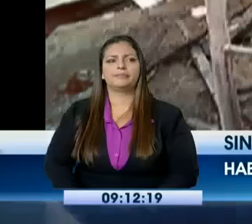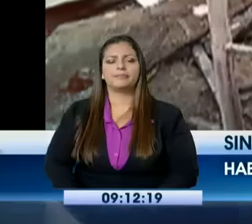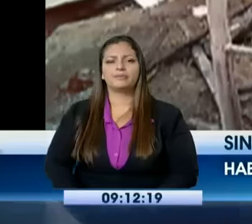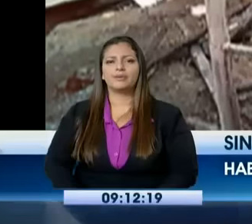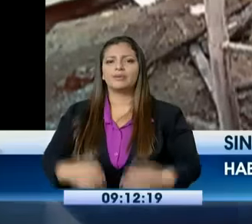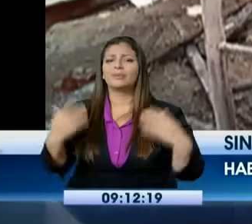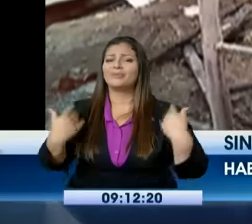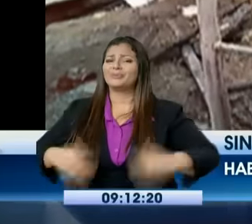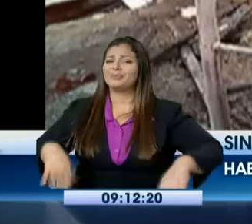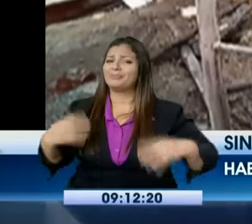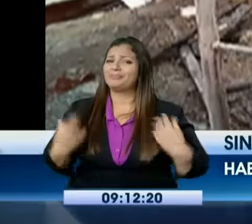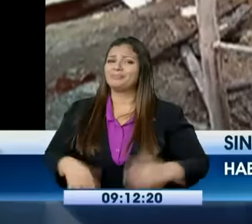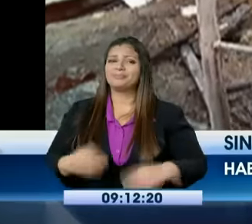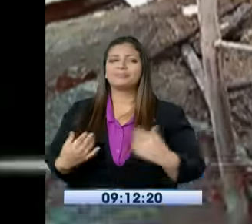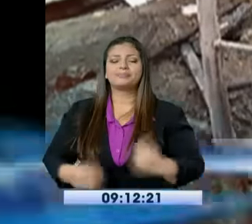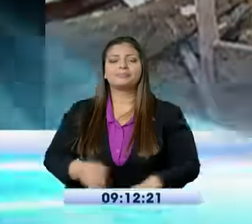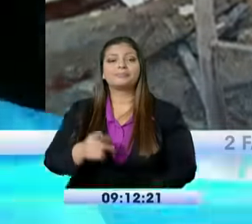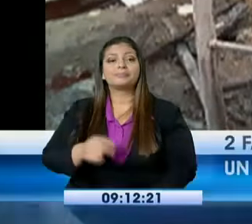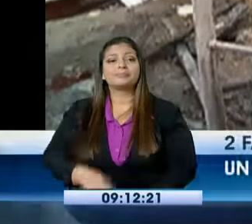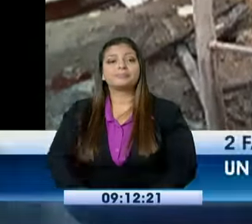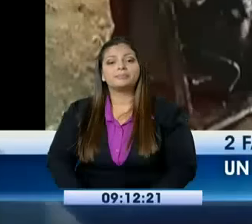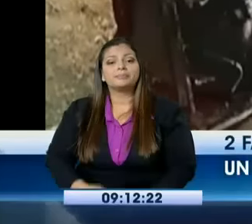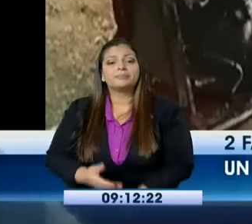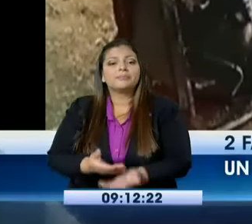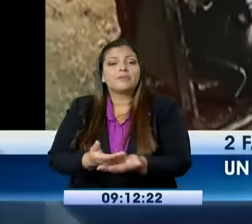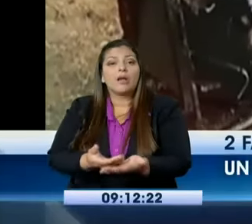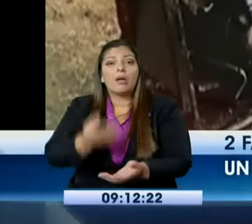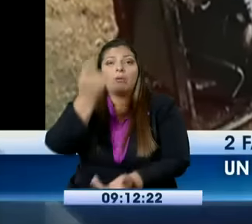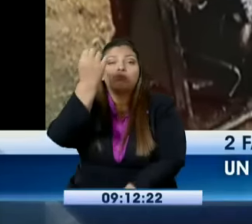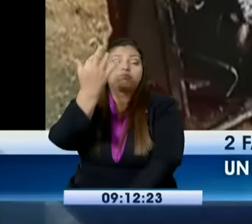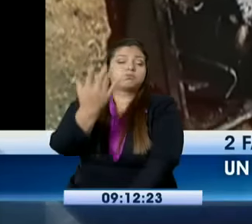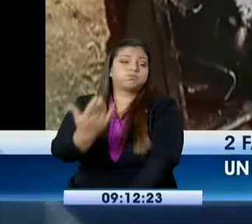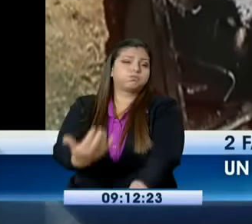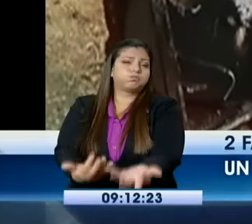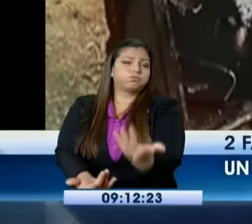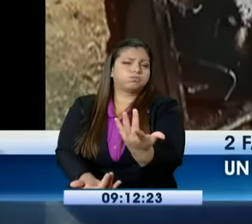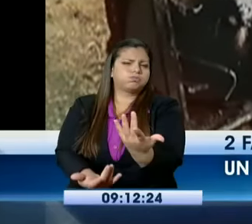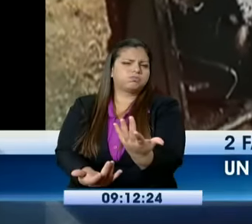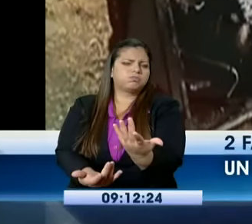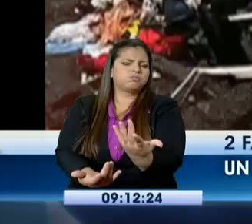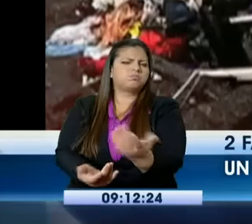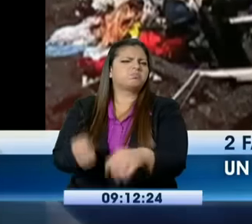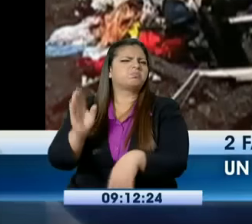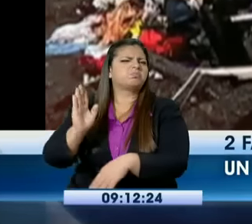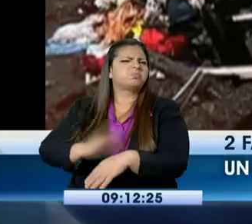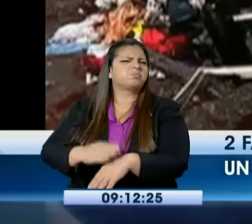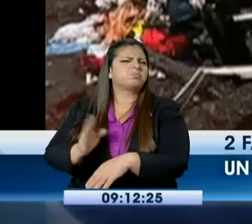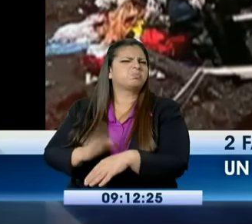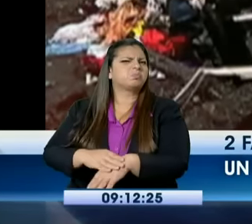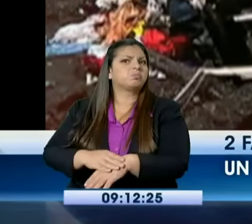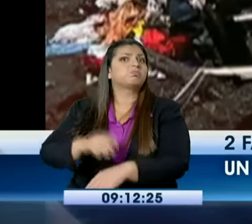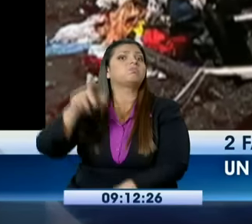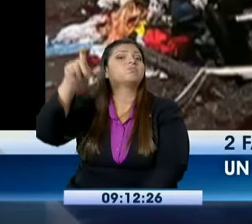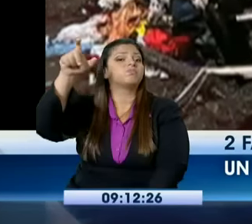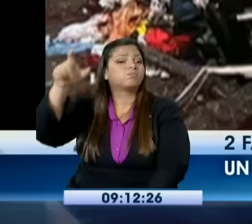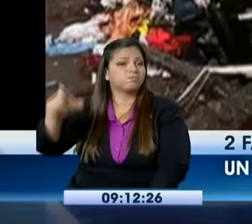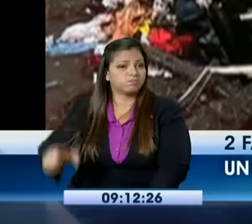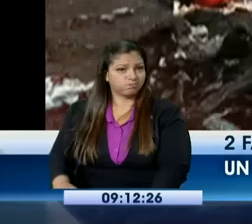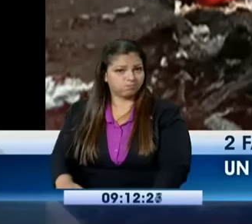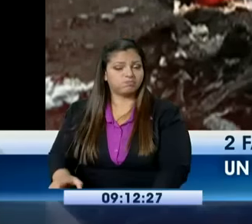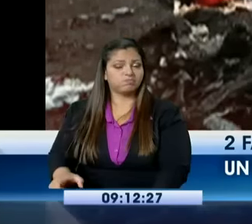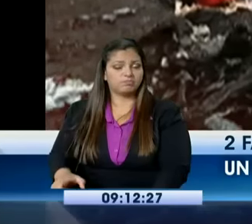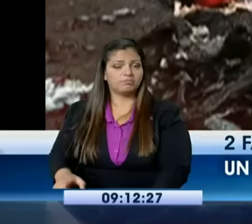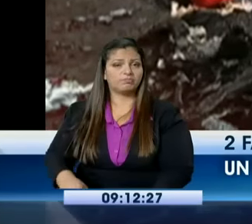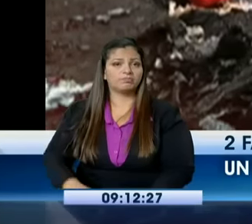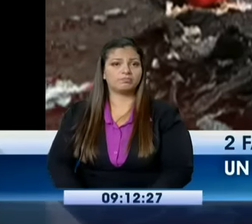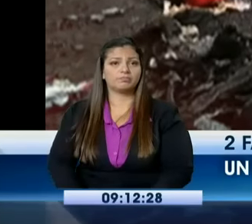de lo que parecen, pues aseguran los afectados que las llamas fueron provocadas. Uno de los moradores de las casas destruidas